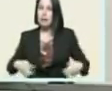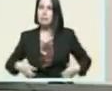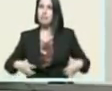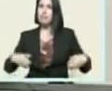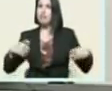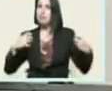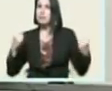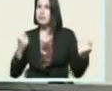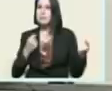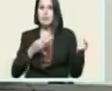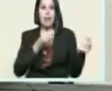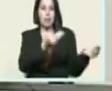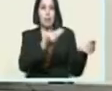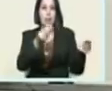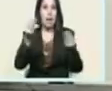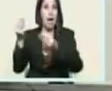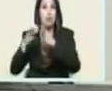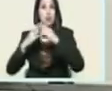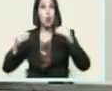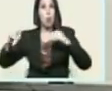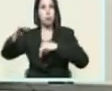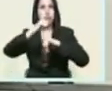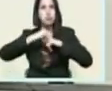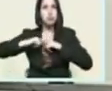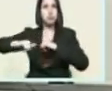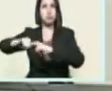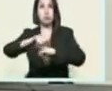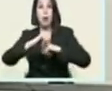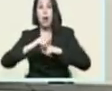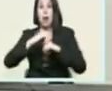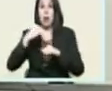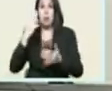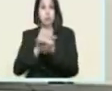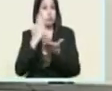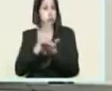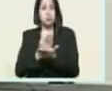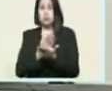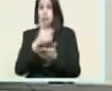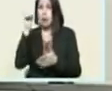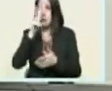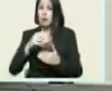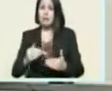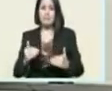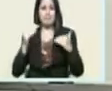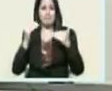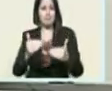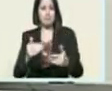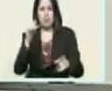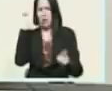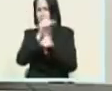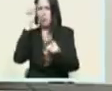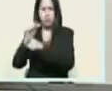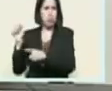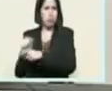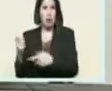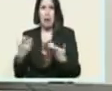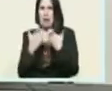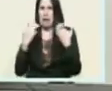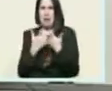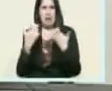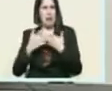con justicia la riqueza que Venezuela tiene. Venezuela va a superar estas circunstancias de guerra. La vamos a